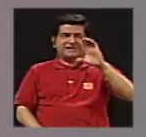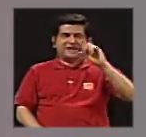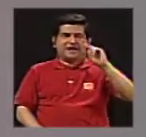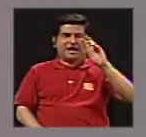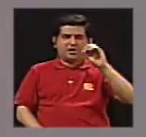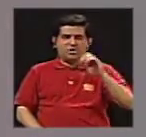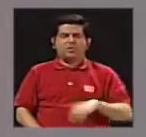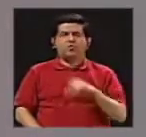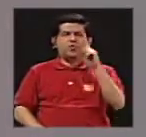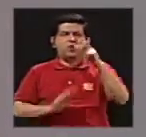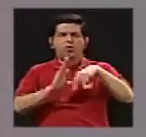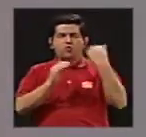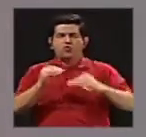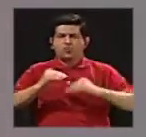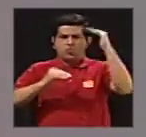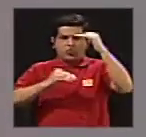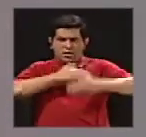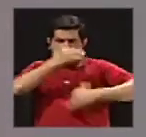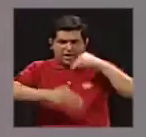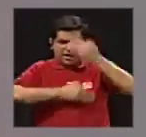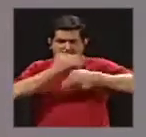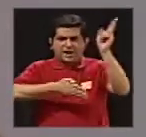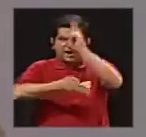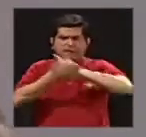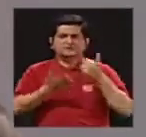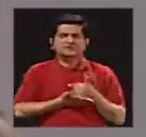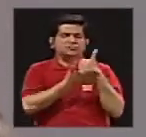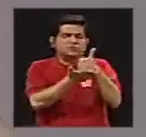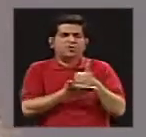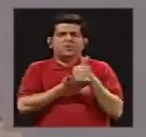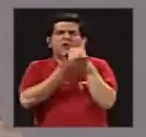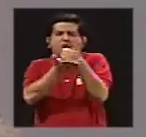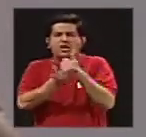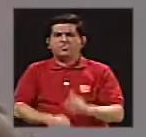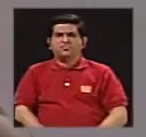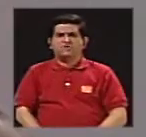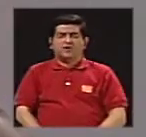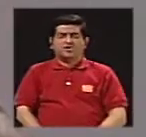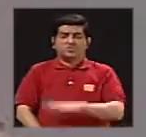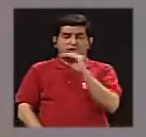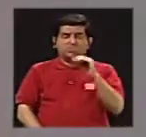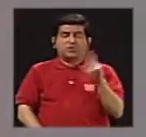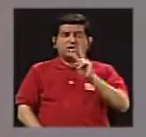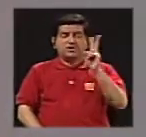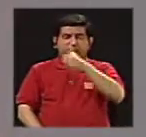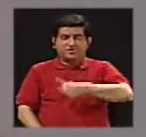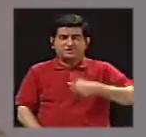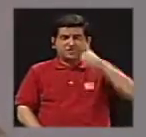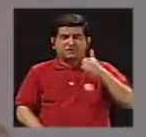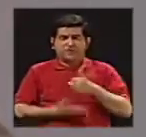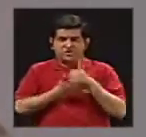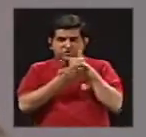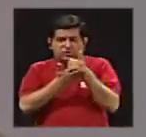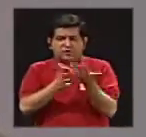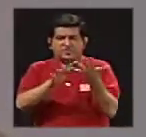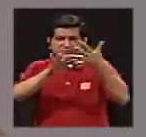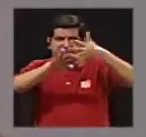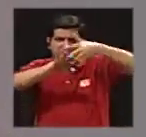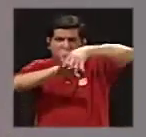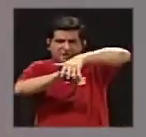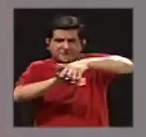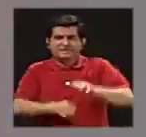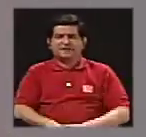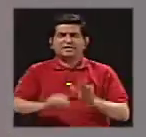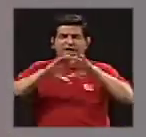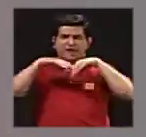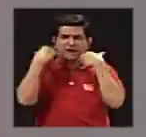papel mayor en la gestión Universitaria ayudando más el papel de los vicerrectores integrando un poco más el consejo